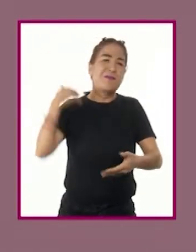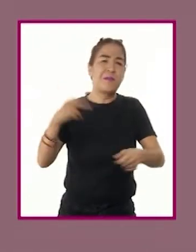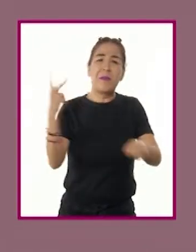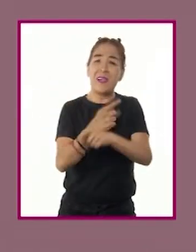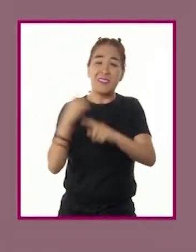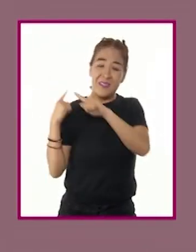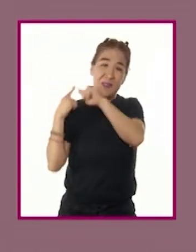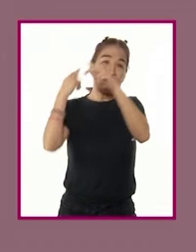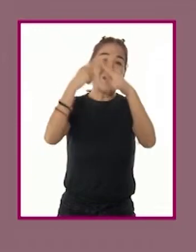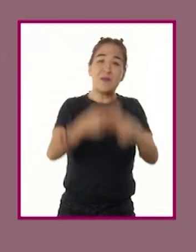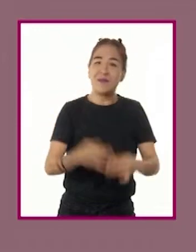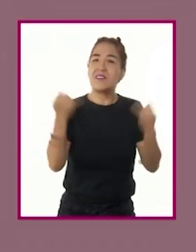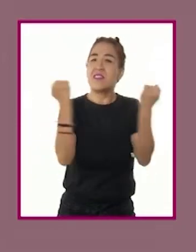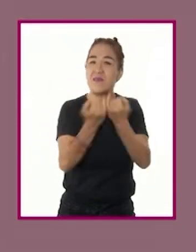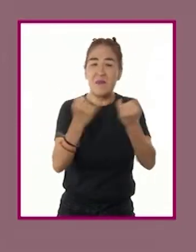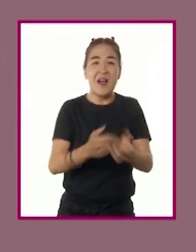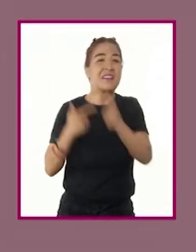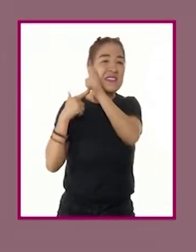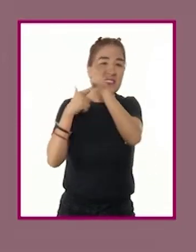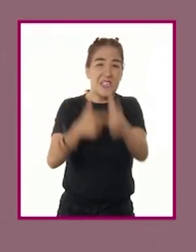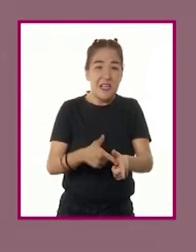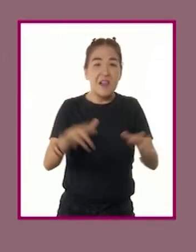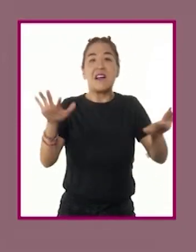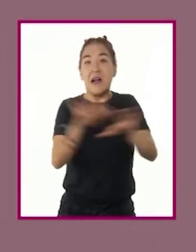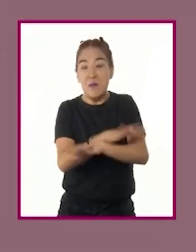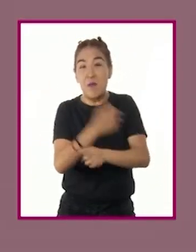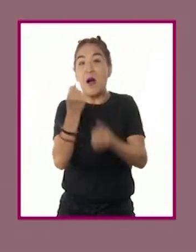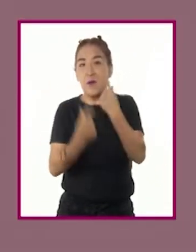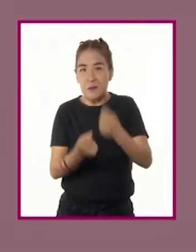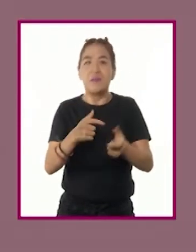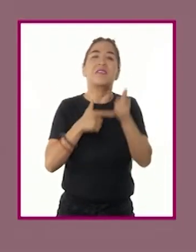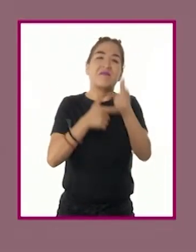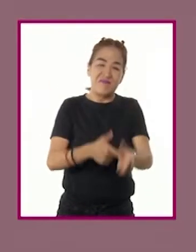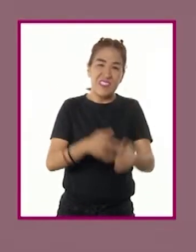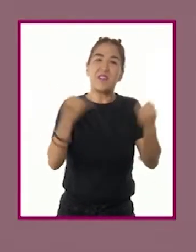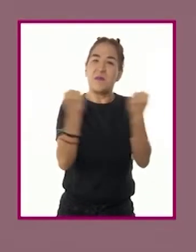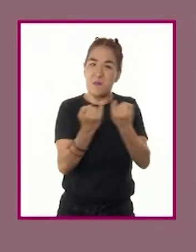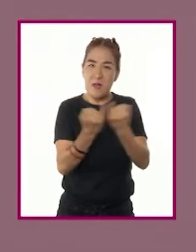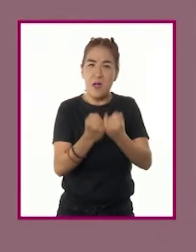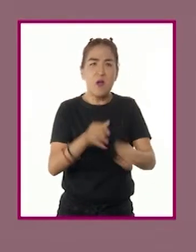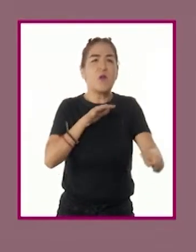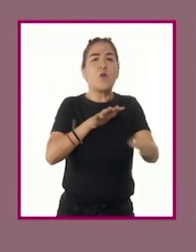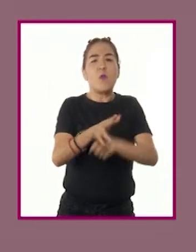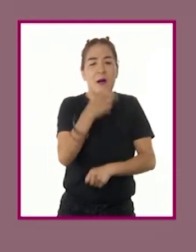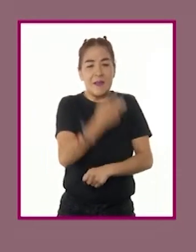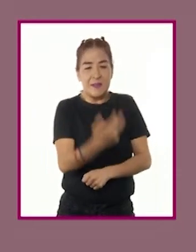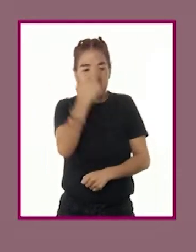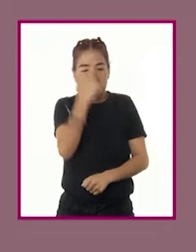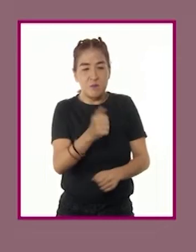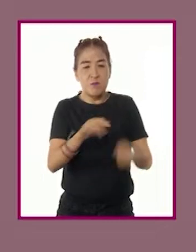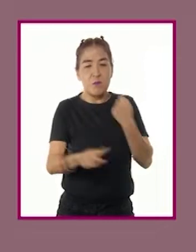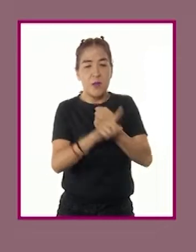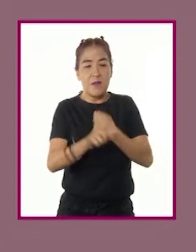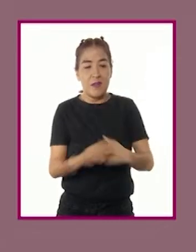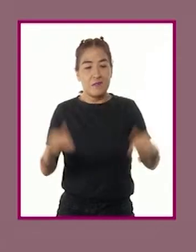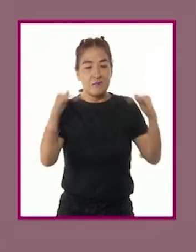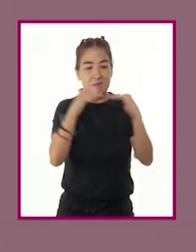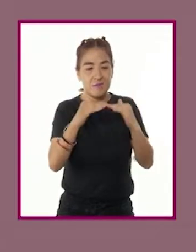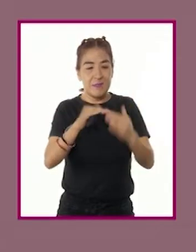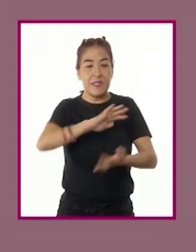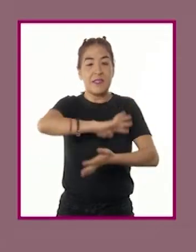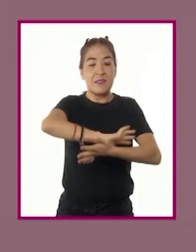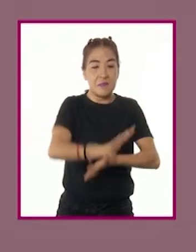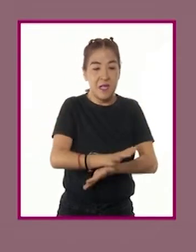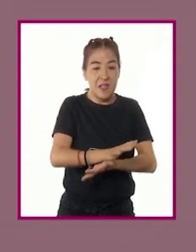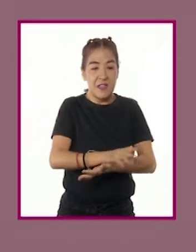sigue presente en la actualidad con cambios y permanencias. ¿Cuáles son las condiciones de desigualdad, discriminación